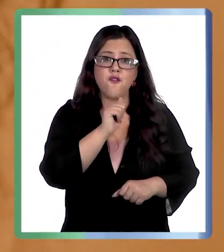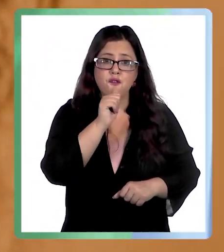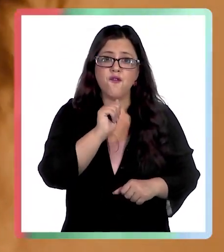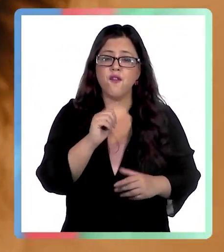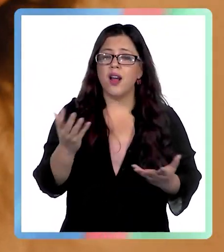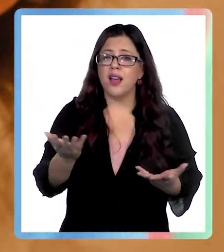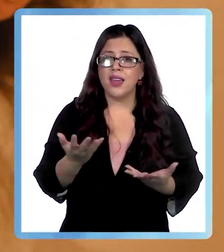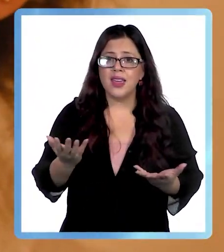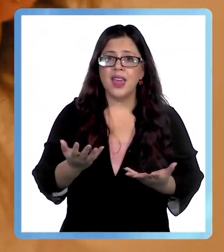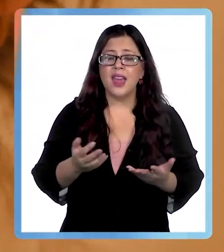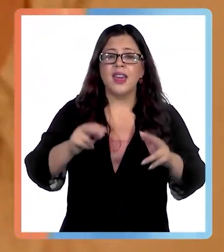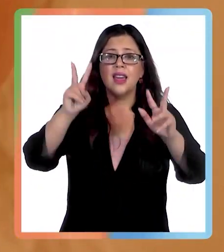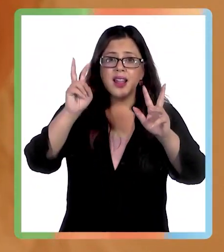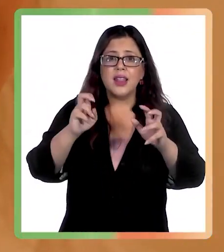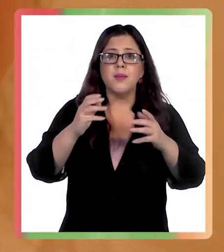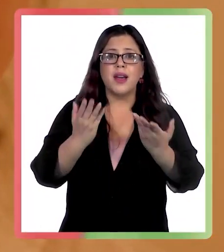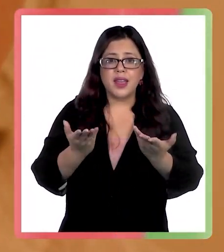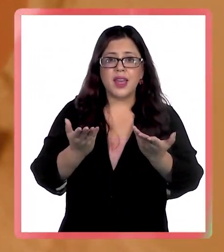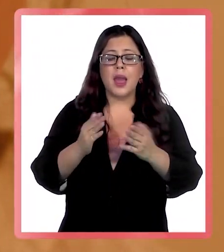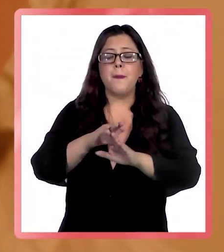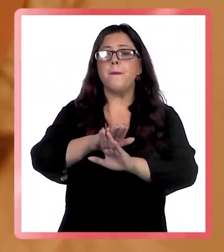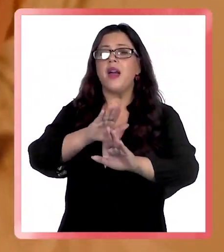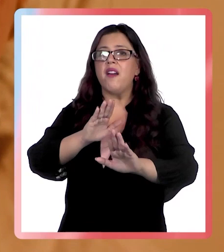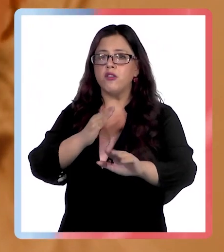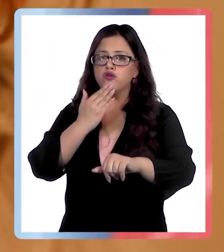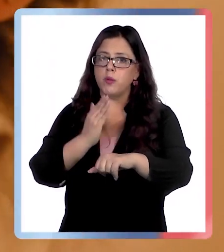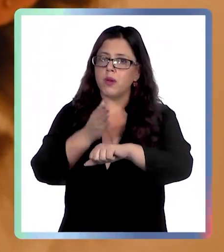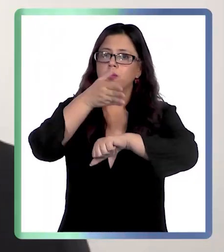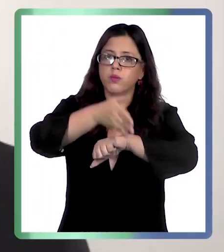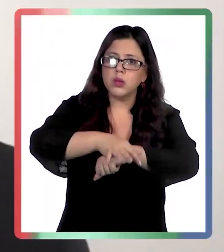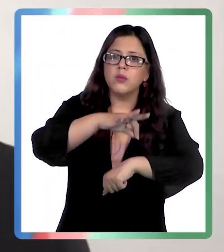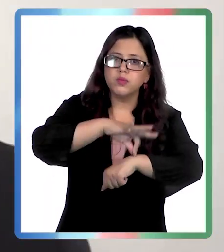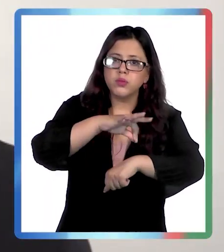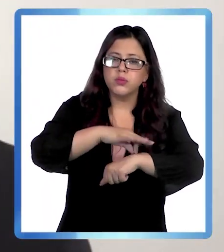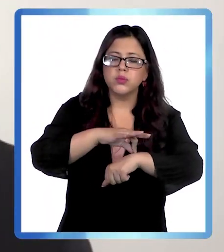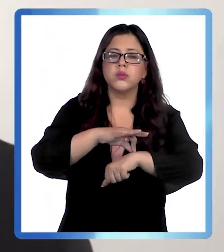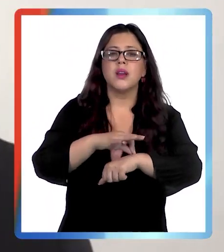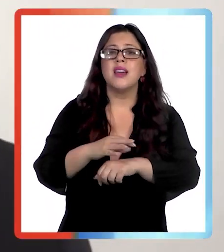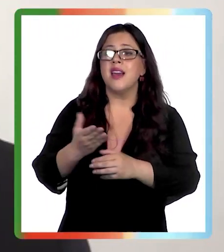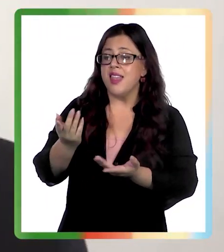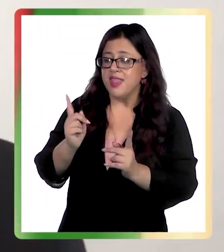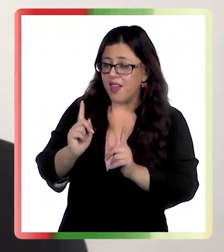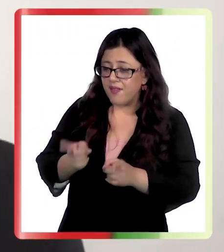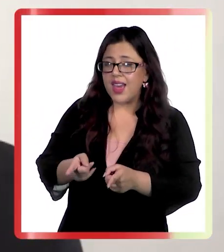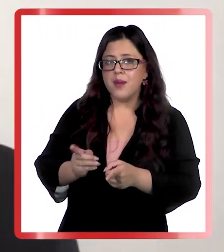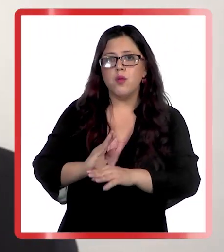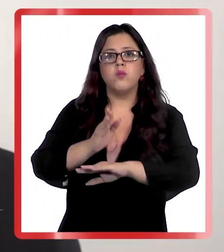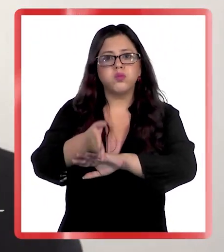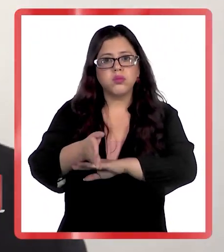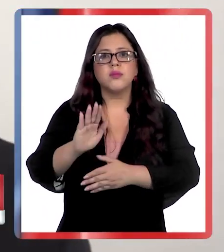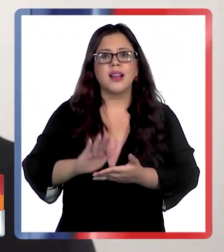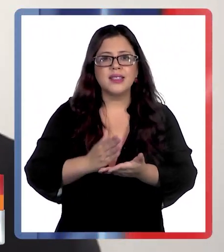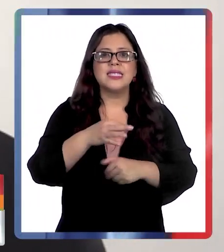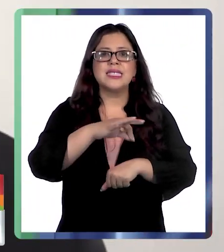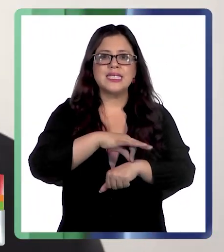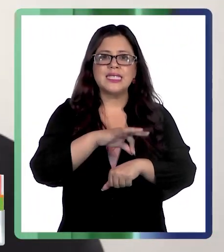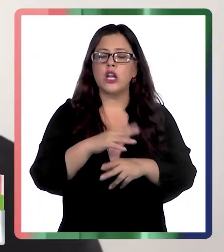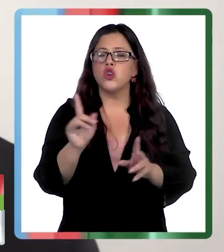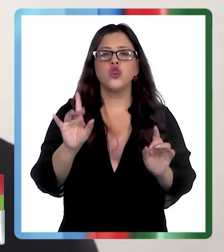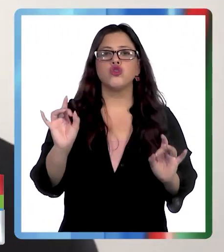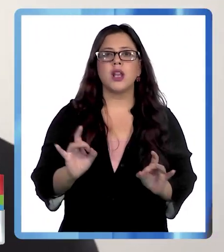nos falta que es la mantención o la prevención ya tenemos que ir al dentista para mantenernos